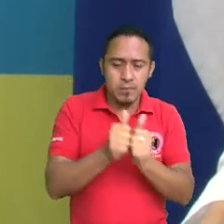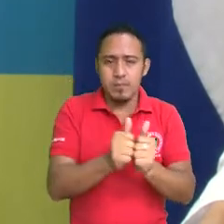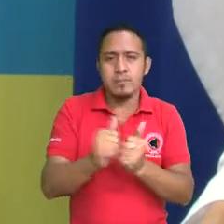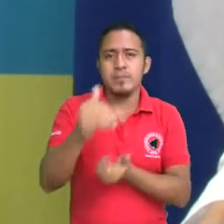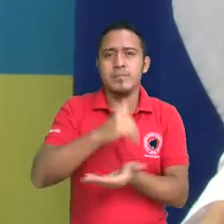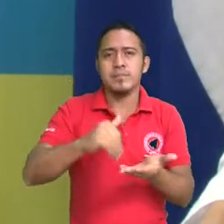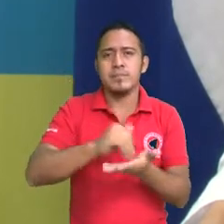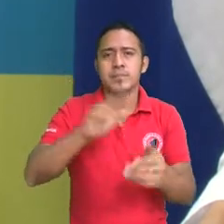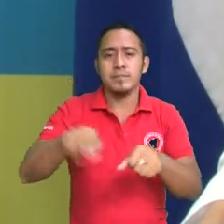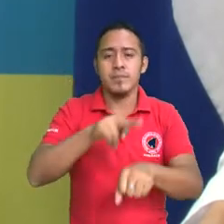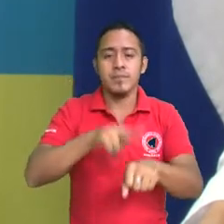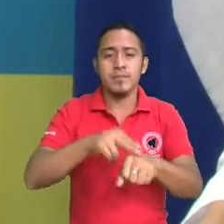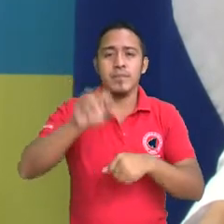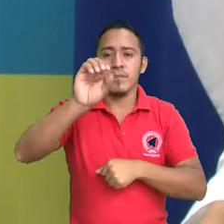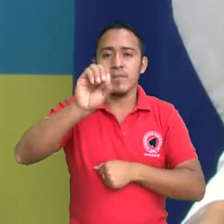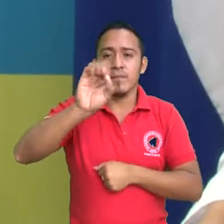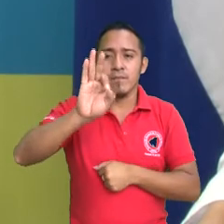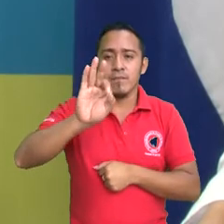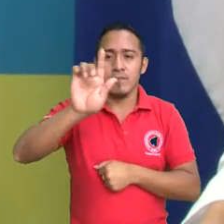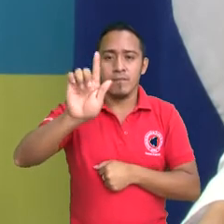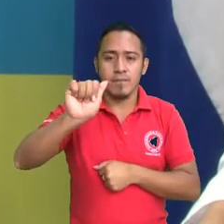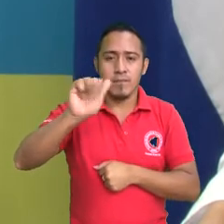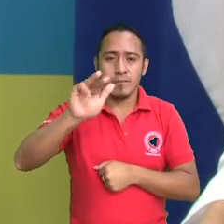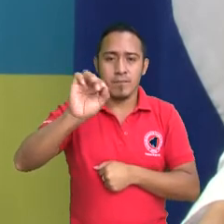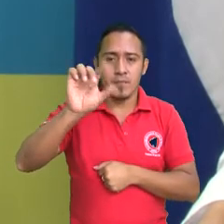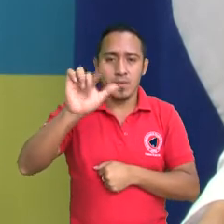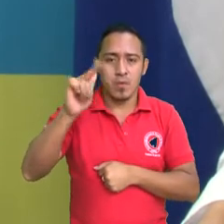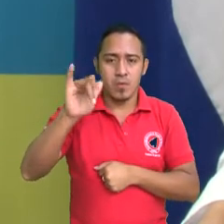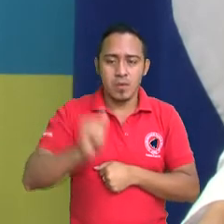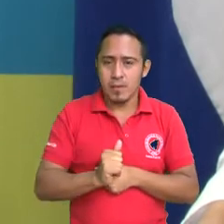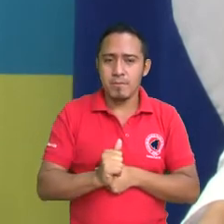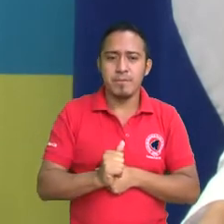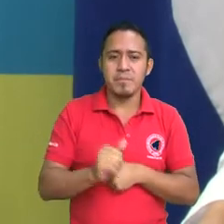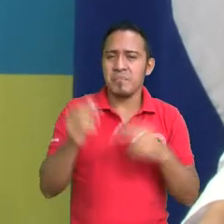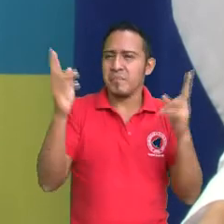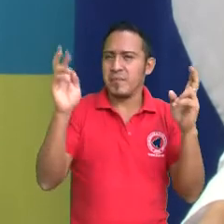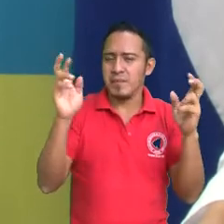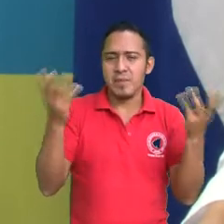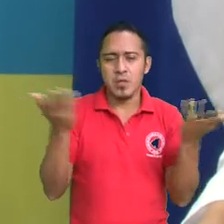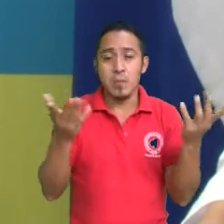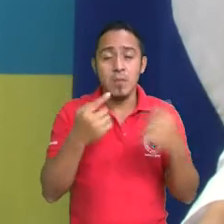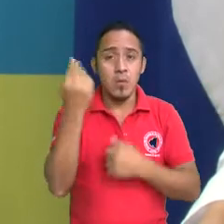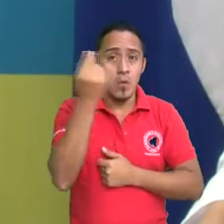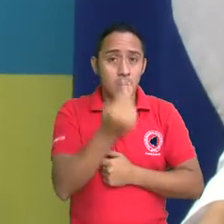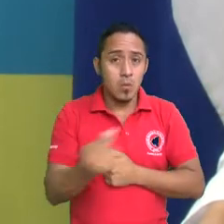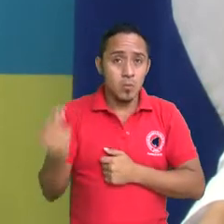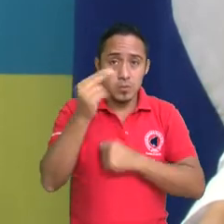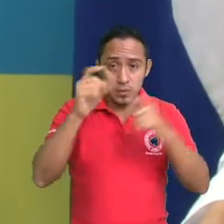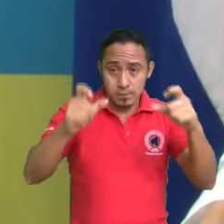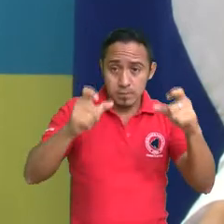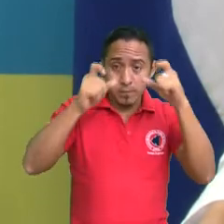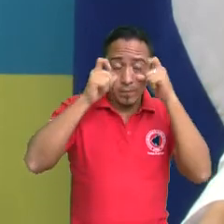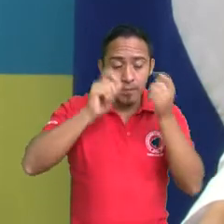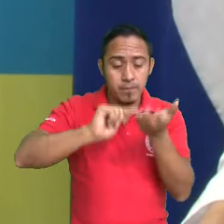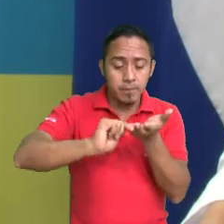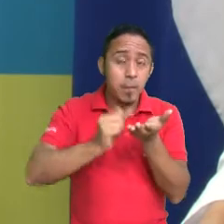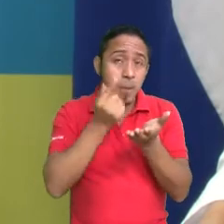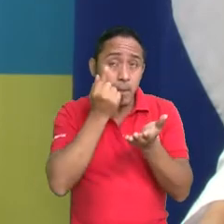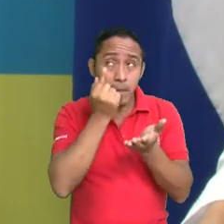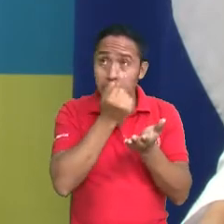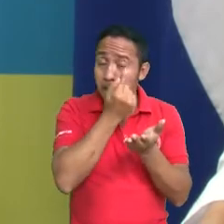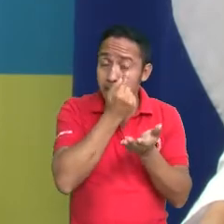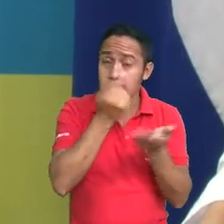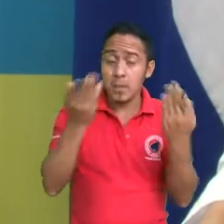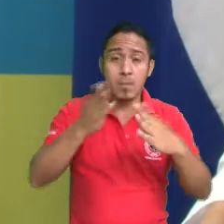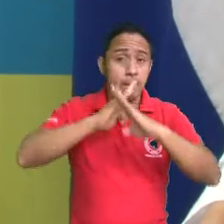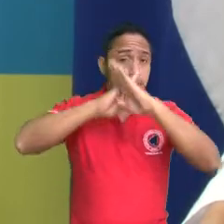Centro Nacional de Oftalmología. Con ella vamos a estar conversando sobre el uso de anteojos, lentes de contacto y